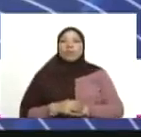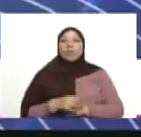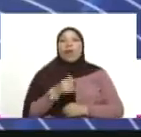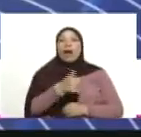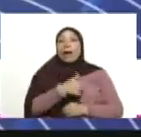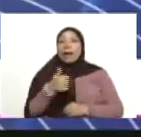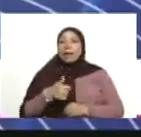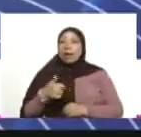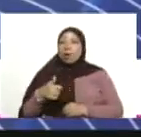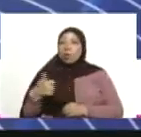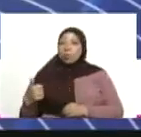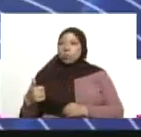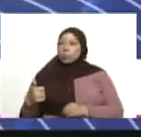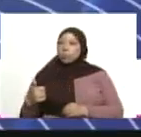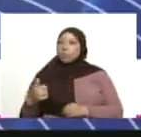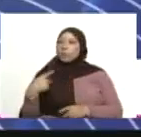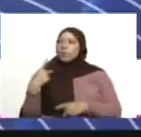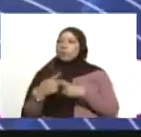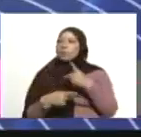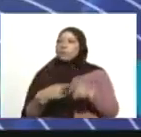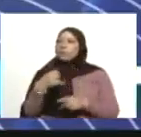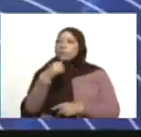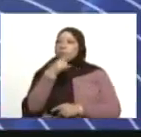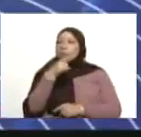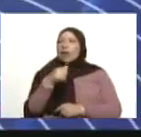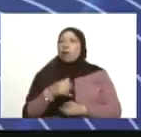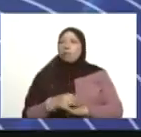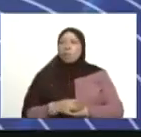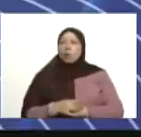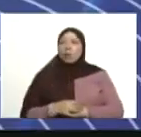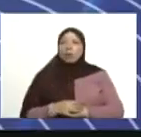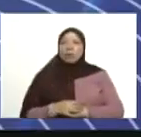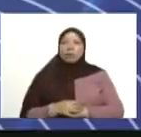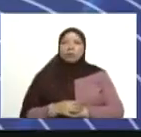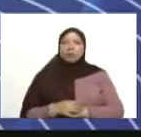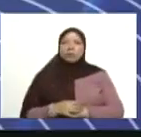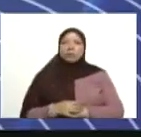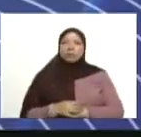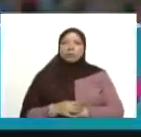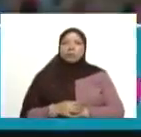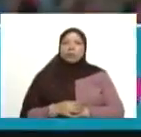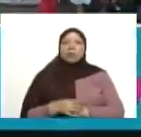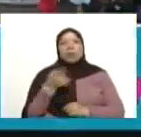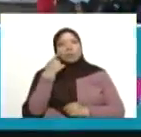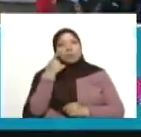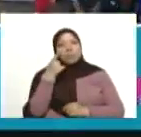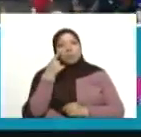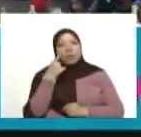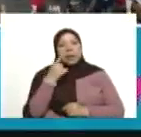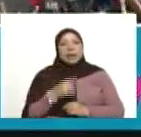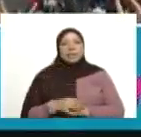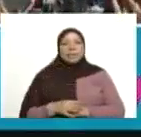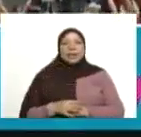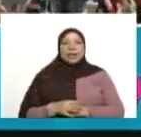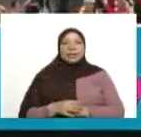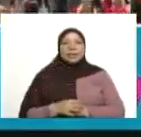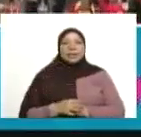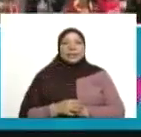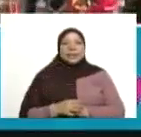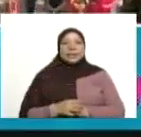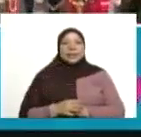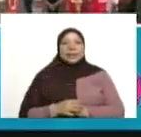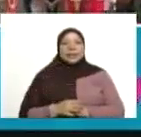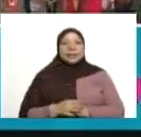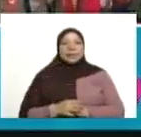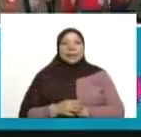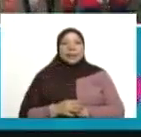los que estamos ahí hemos estado pendientes, porque sabemos que la